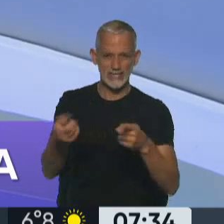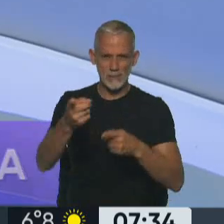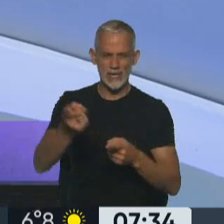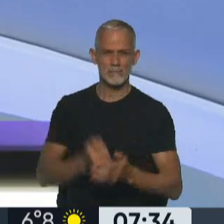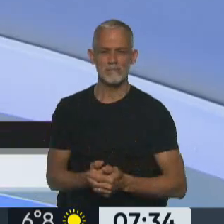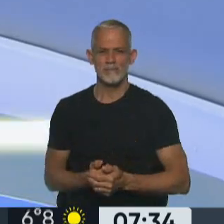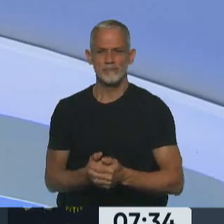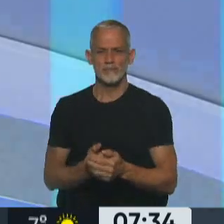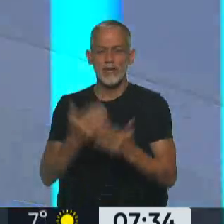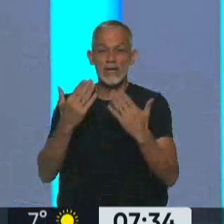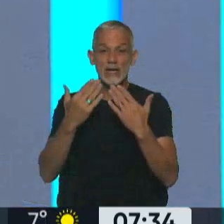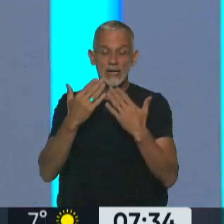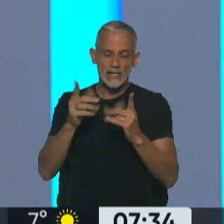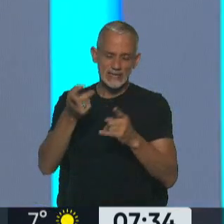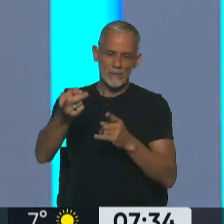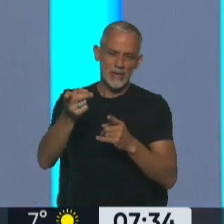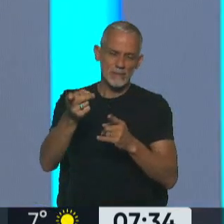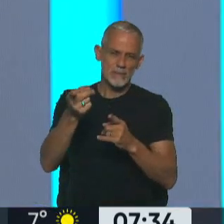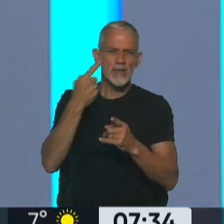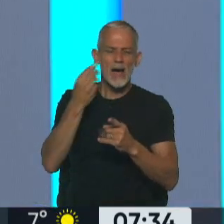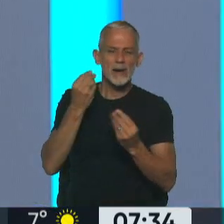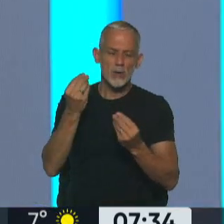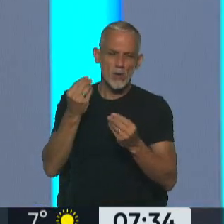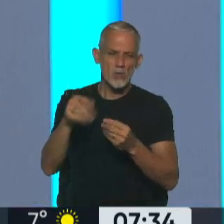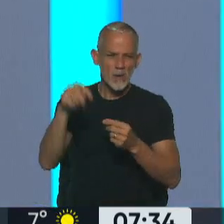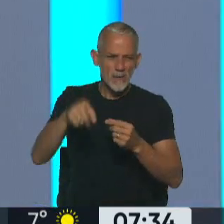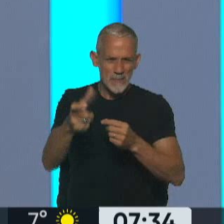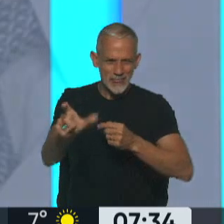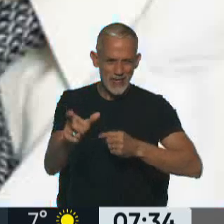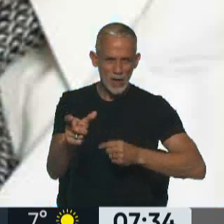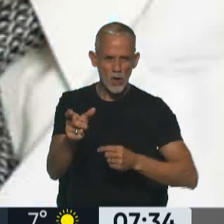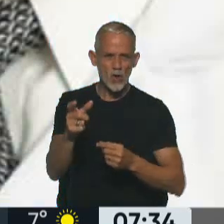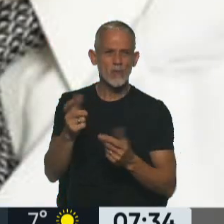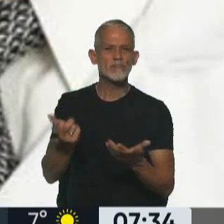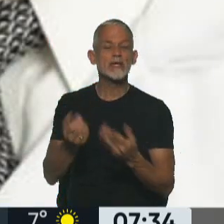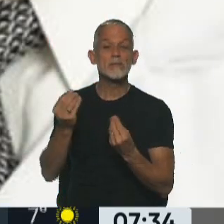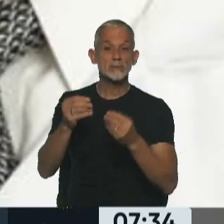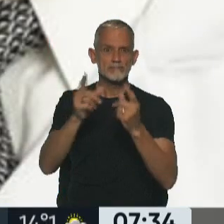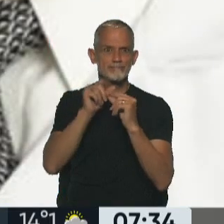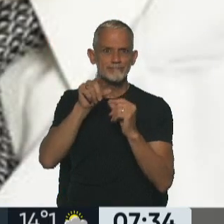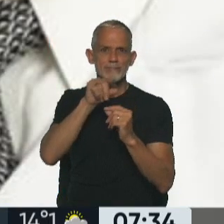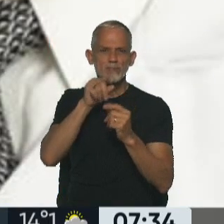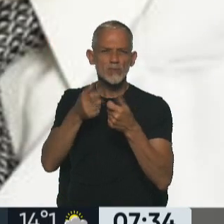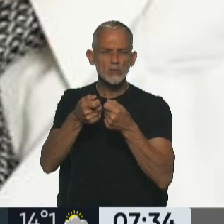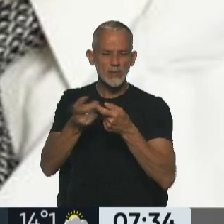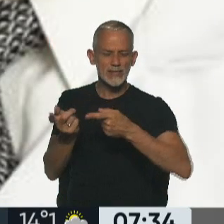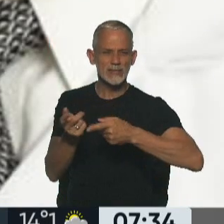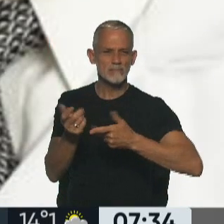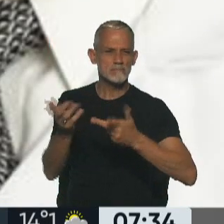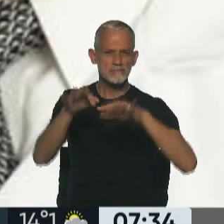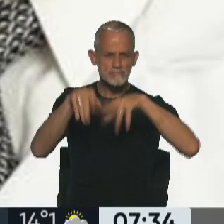algunas declaraciones, si pone la producción en pantalla, que tienen que ver con esto, con una denuncia de